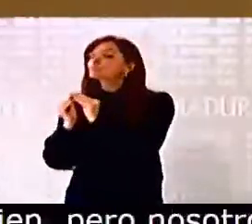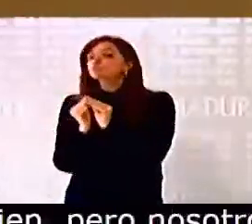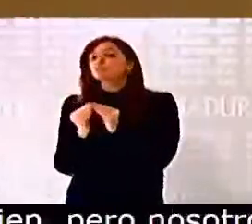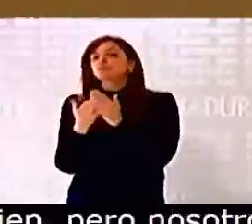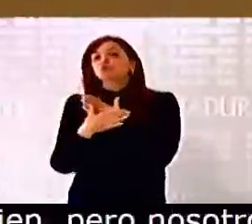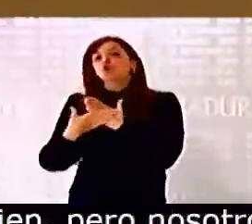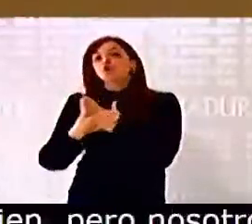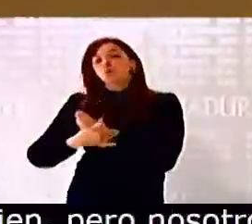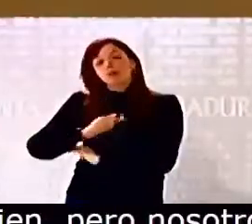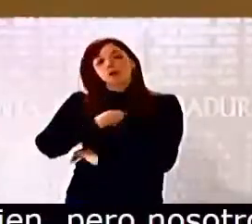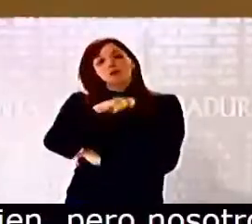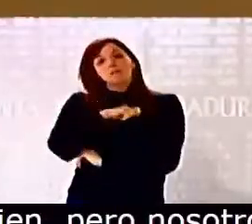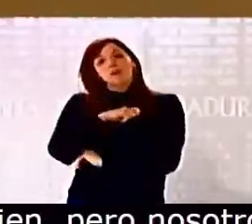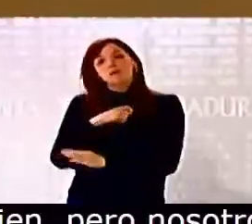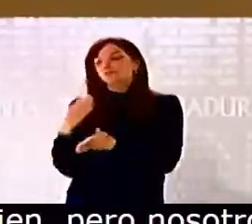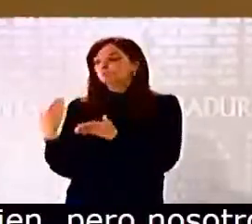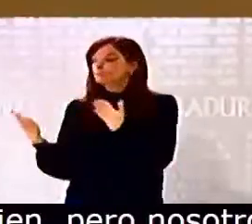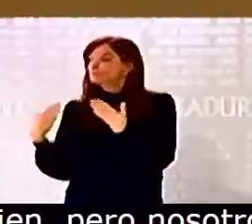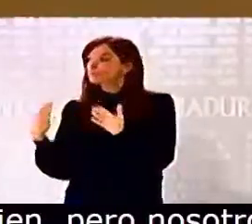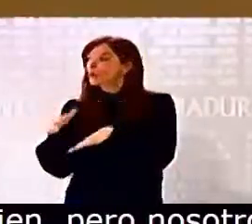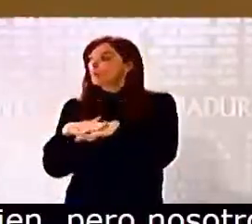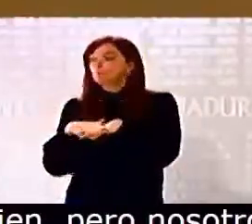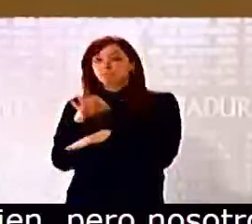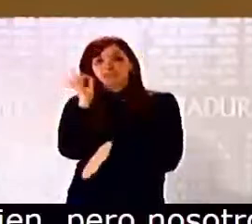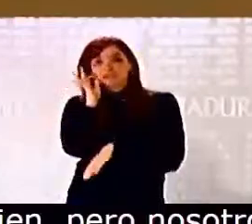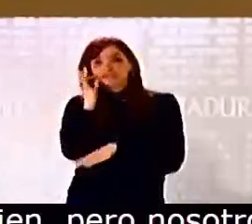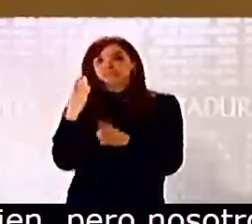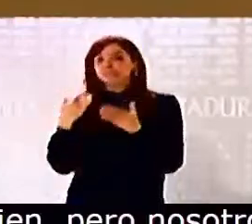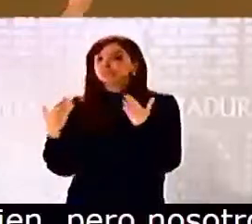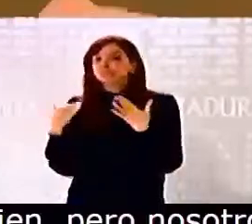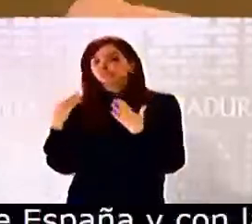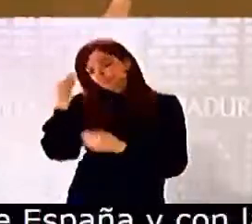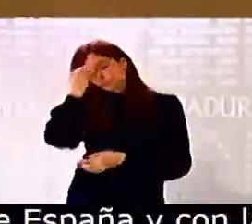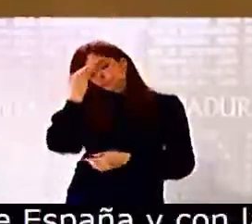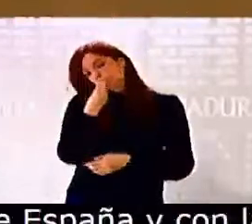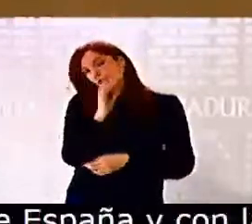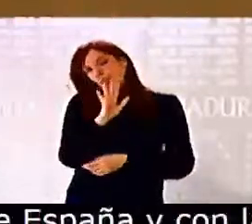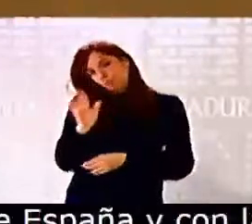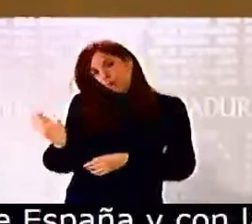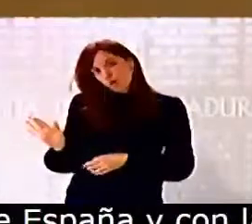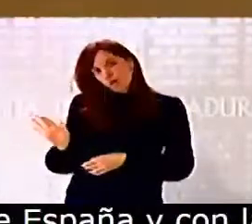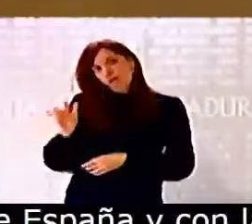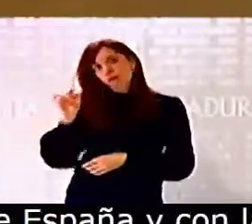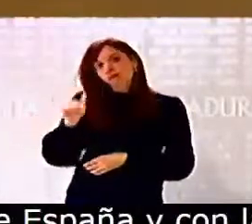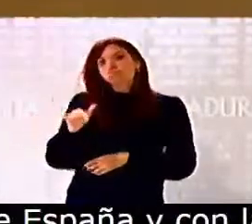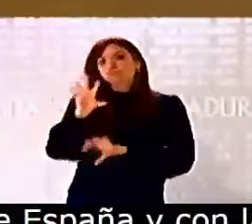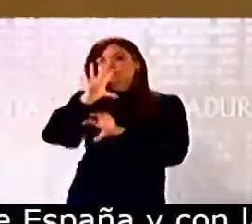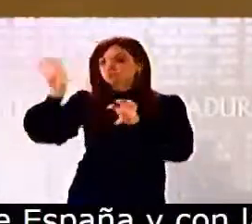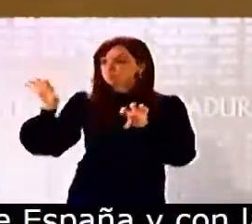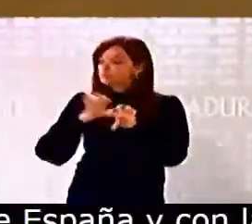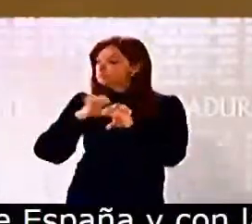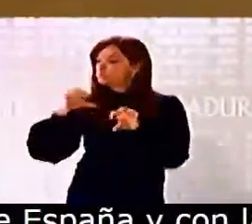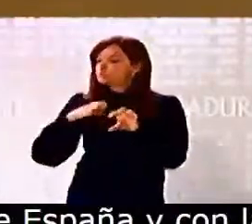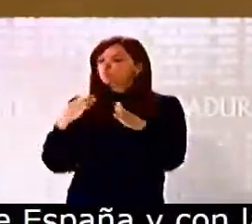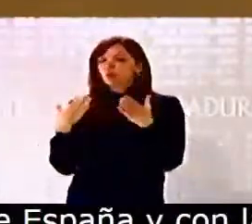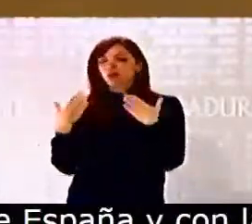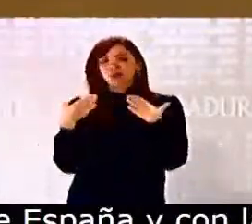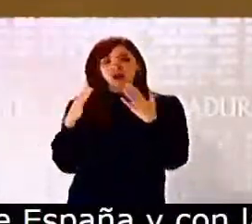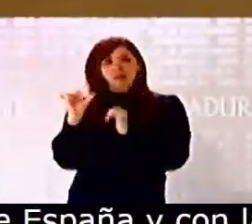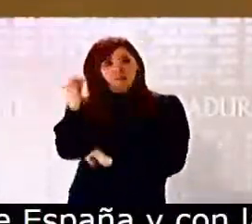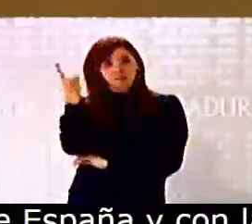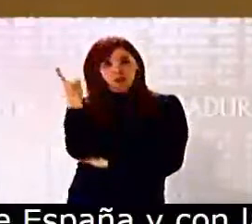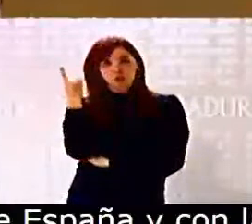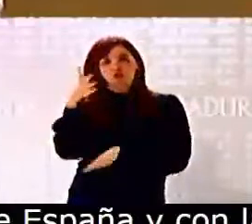de España y con la ministra Darias, entendemos que es mejor que tenga lugar el posicionamiento de las autonomías en el Consejo Interterritorial